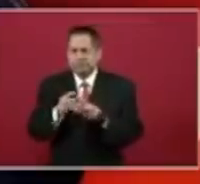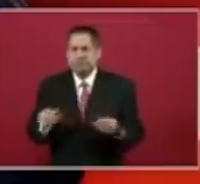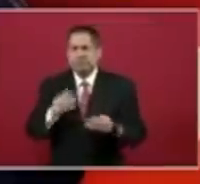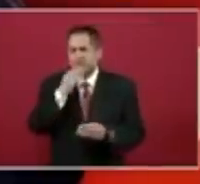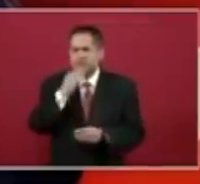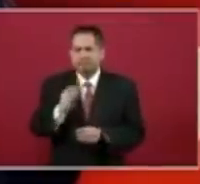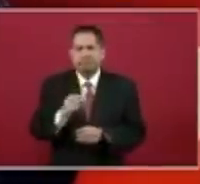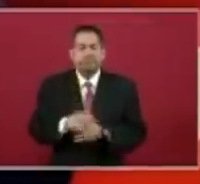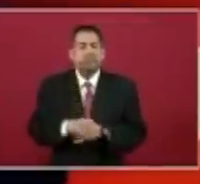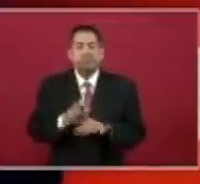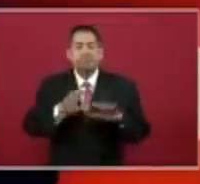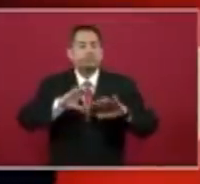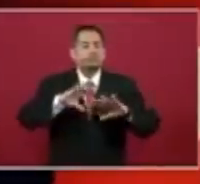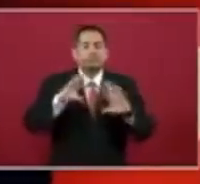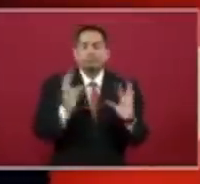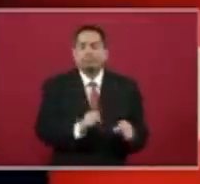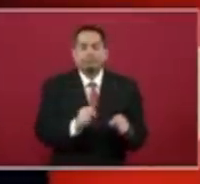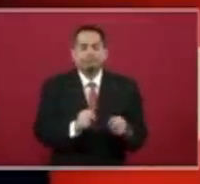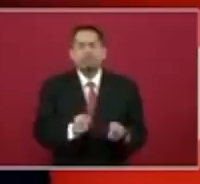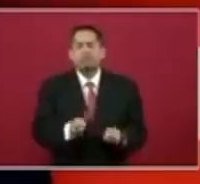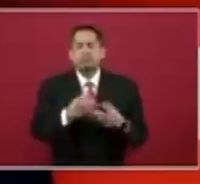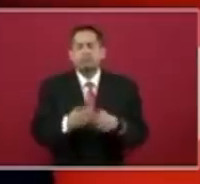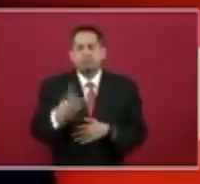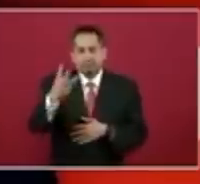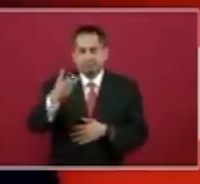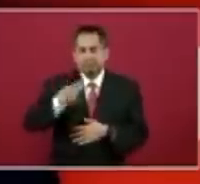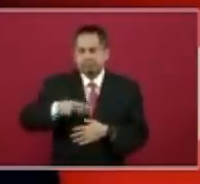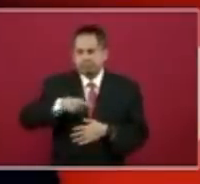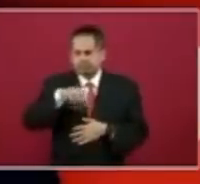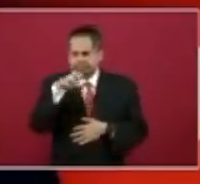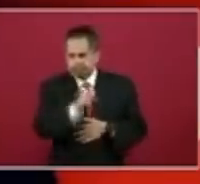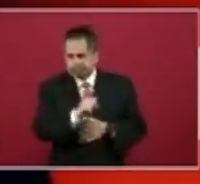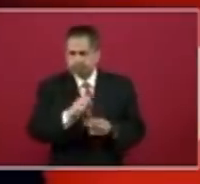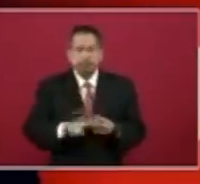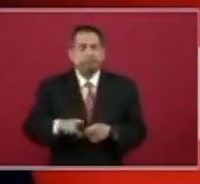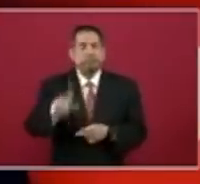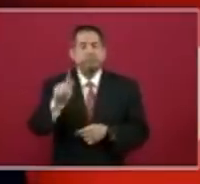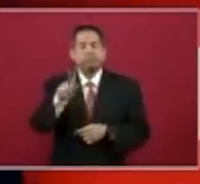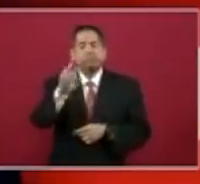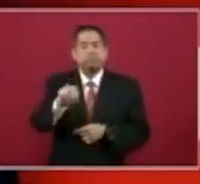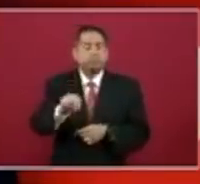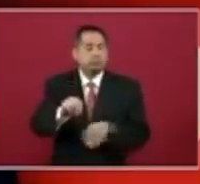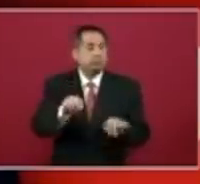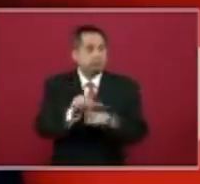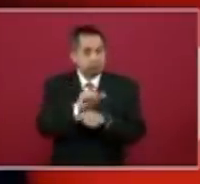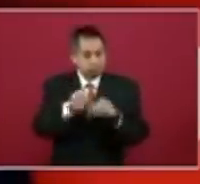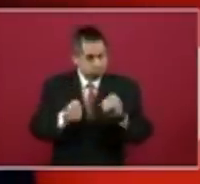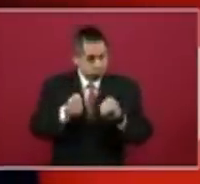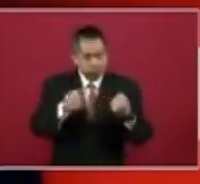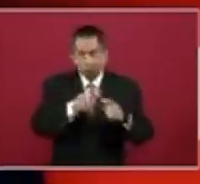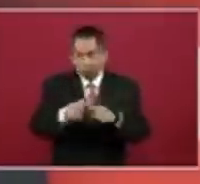han asegurado ahí en esos ductos 3 personas, 79 vehículos,